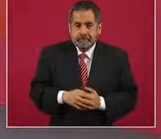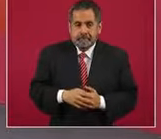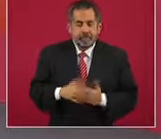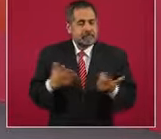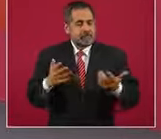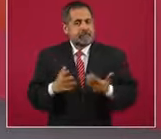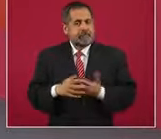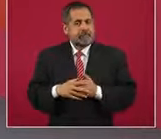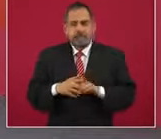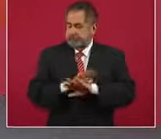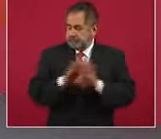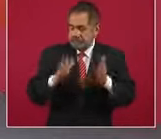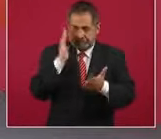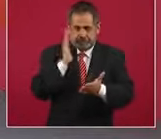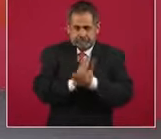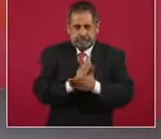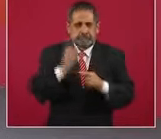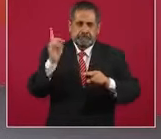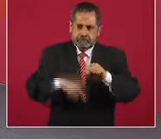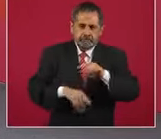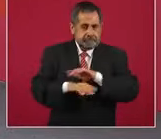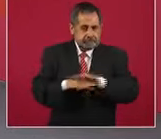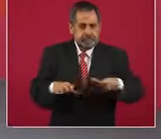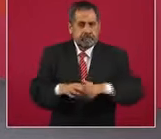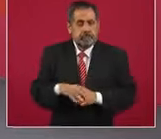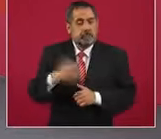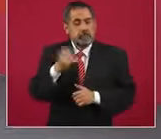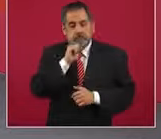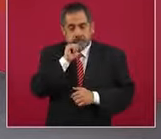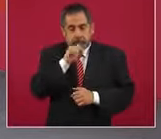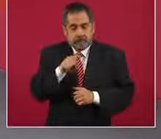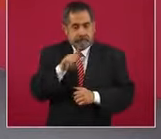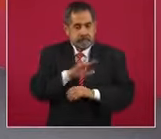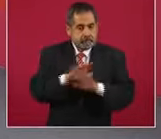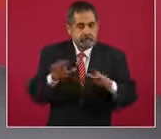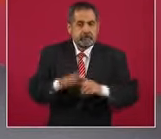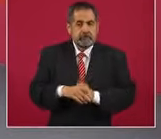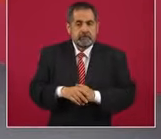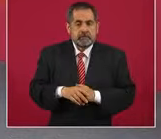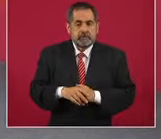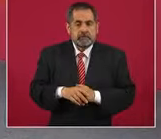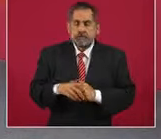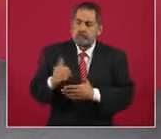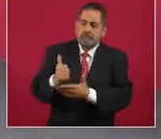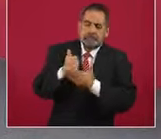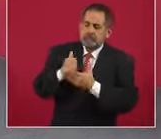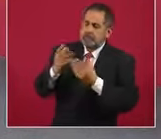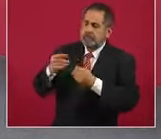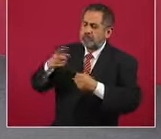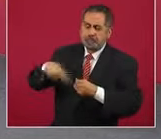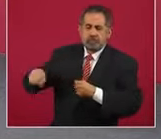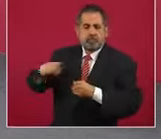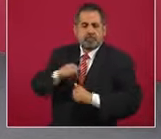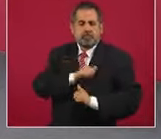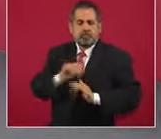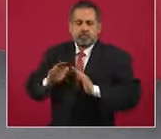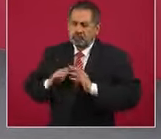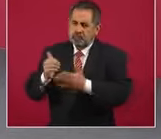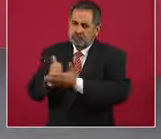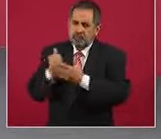Entonces, eso ya se terminó y nos están ayudando mucho las Fuerzas